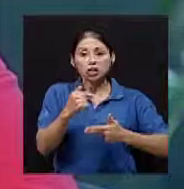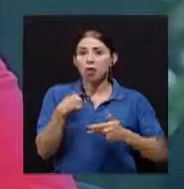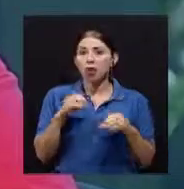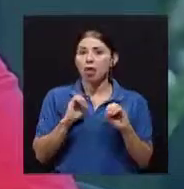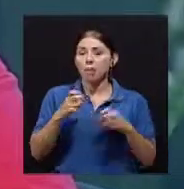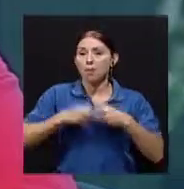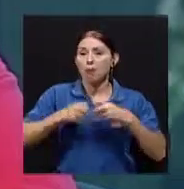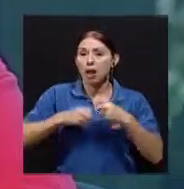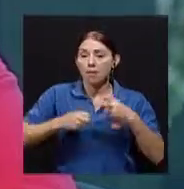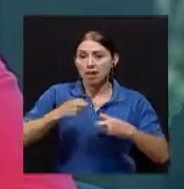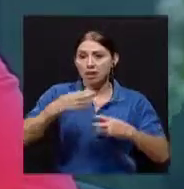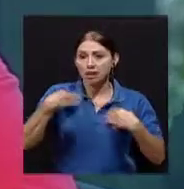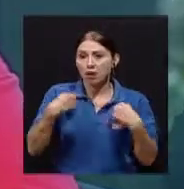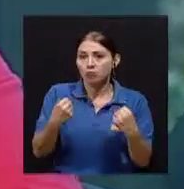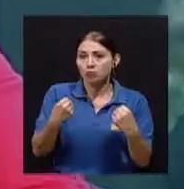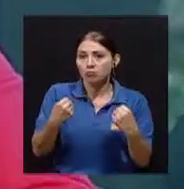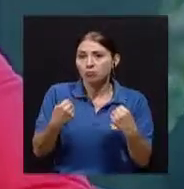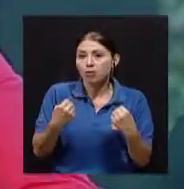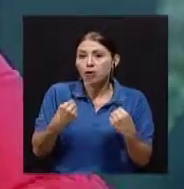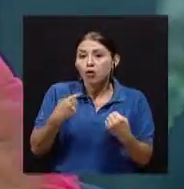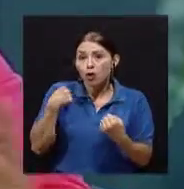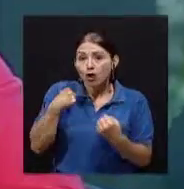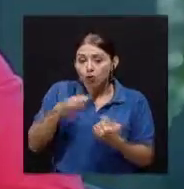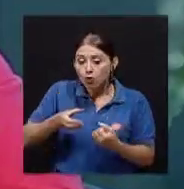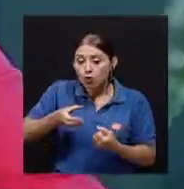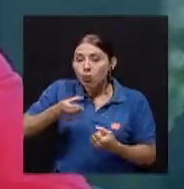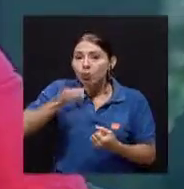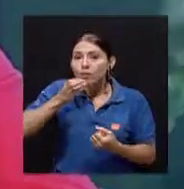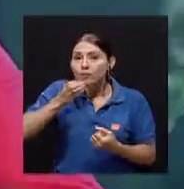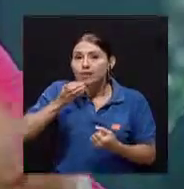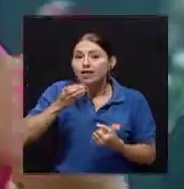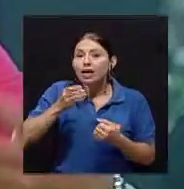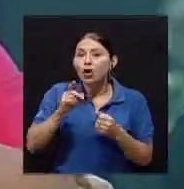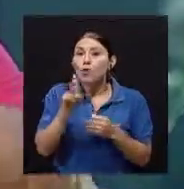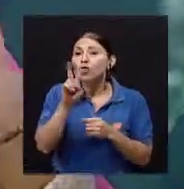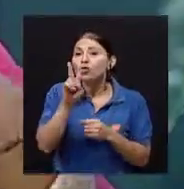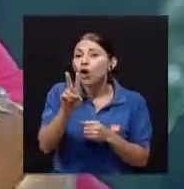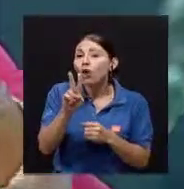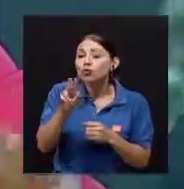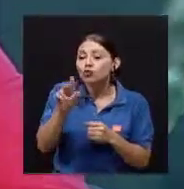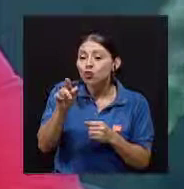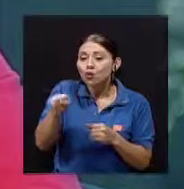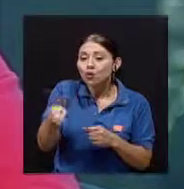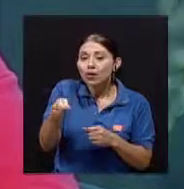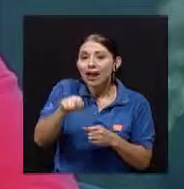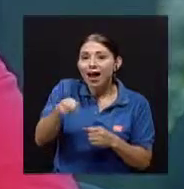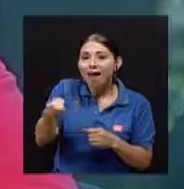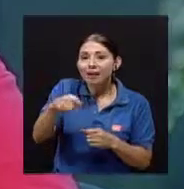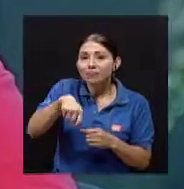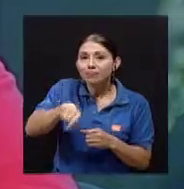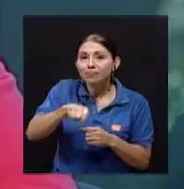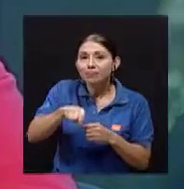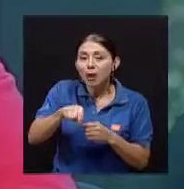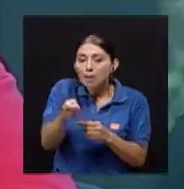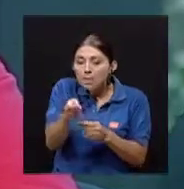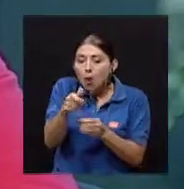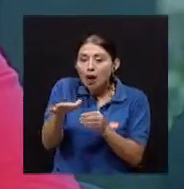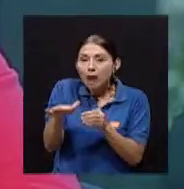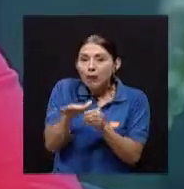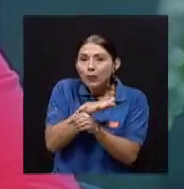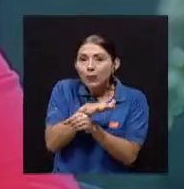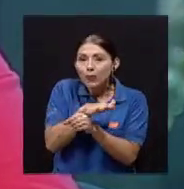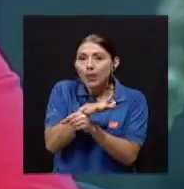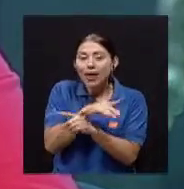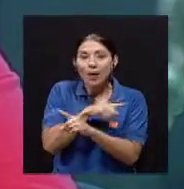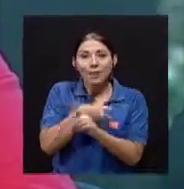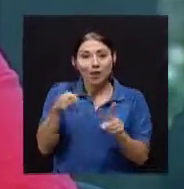más de 2 cucharaditas de azúcar, ¿verdad? Y ojalá grasas, ¿verdad? A ir acostumbrando el paladar a no recibir mucha cantidad de azúcar.